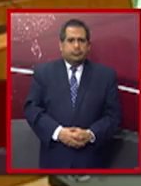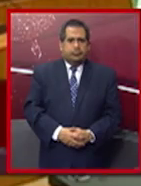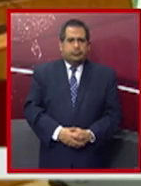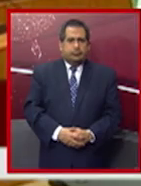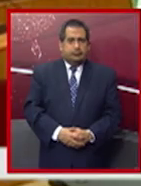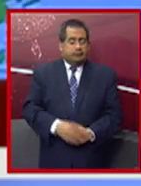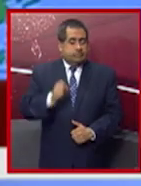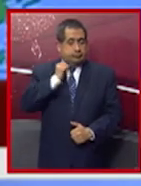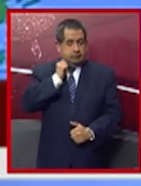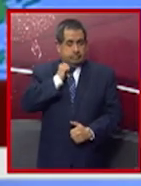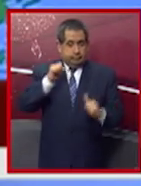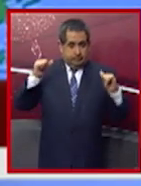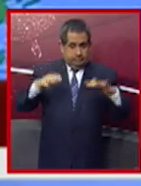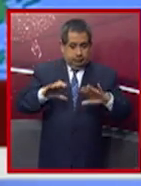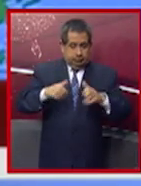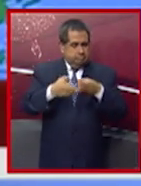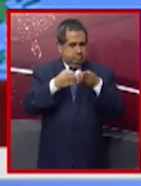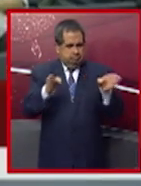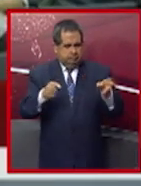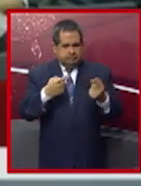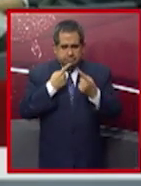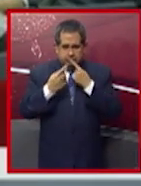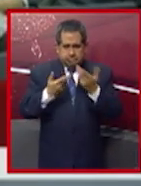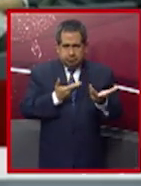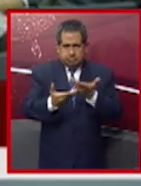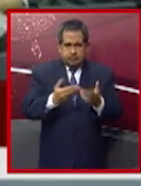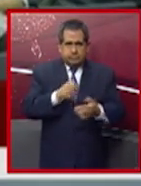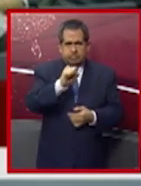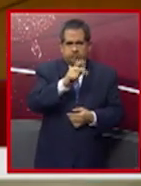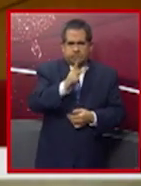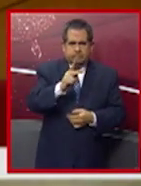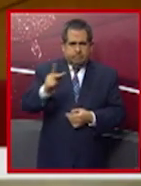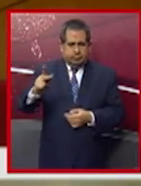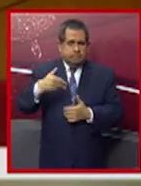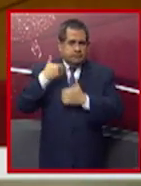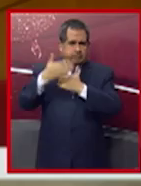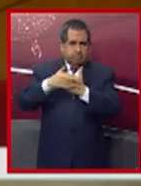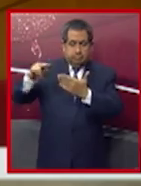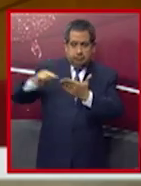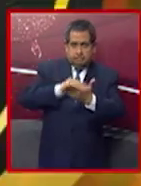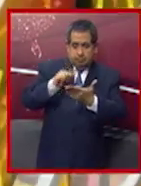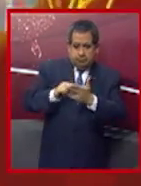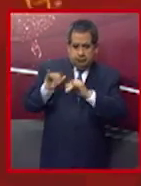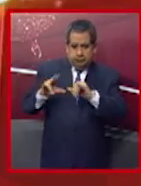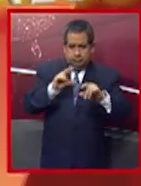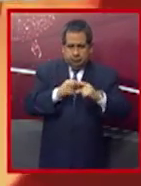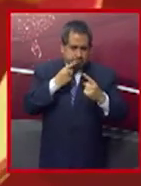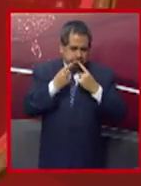Realiza Senado audiencias públicas sobre el Tratado de Asociación Transpacífico rumbo a su ratificación.